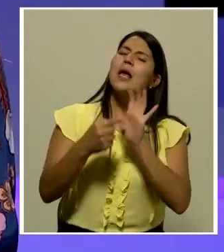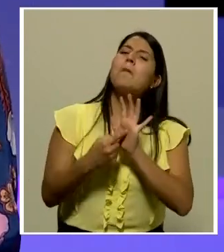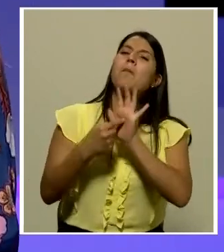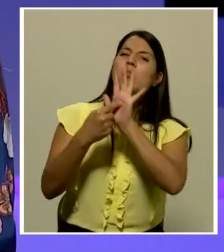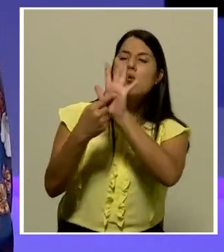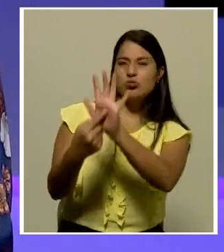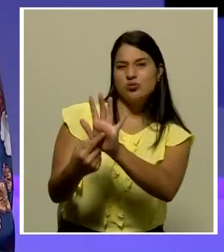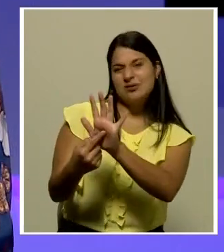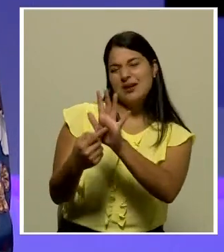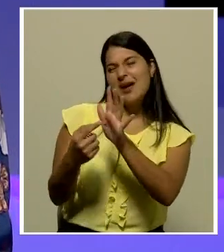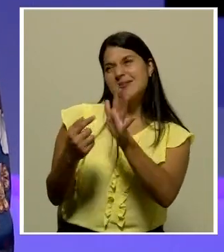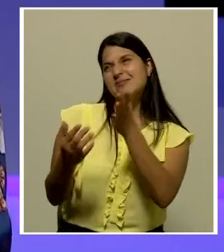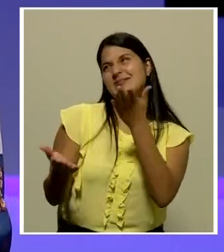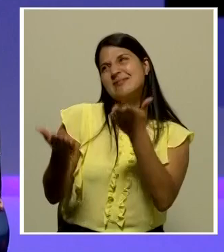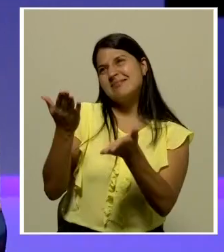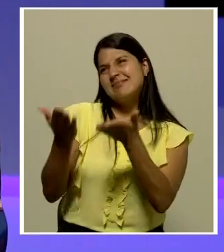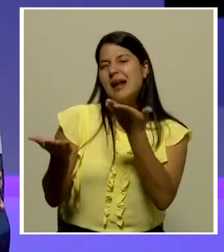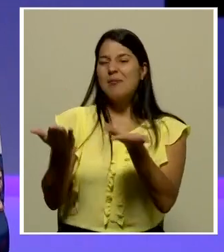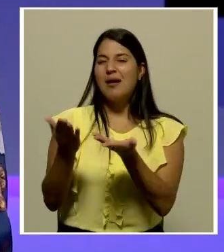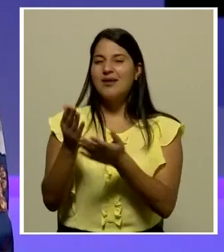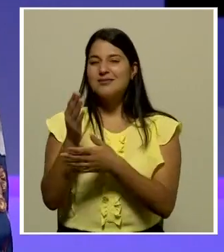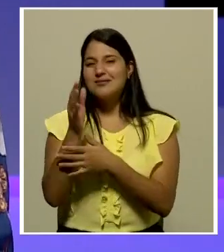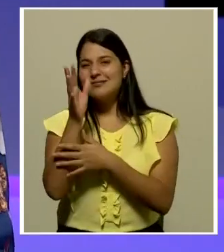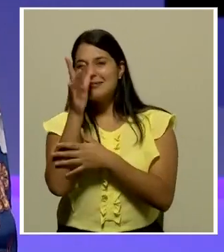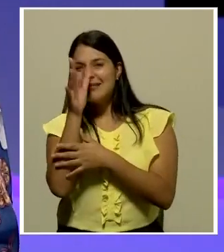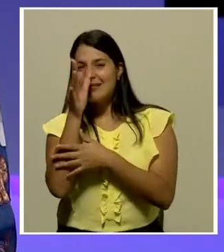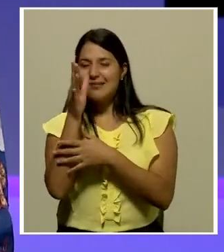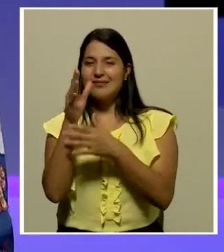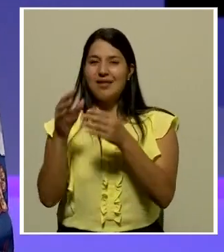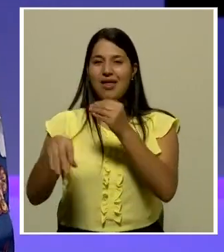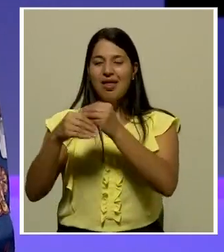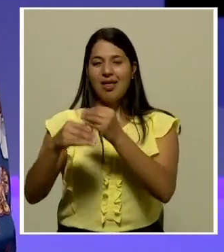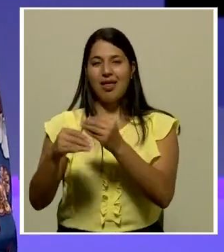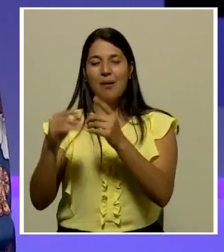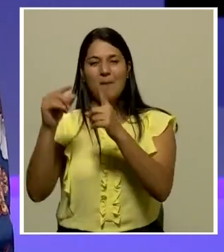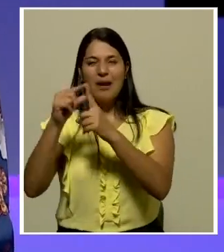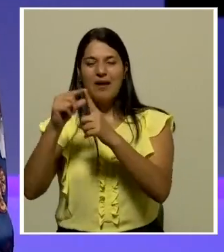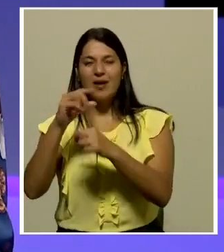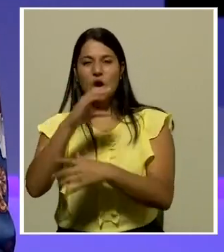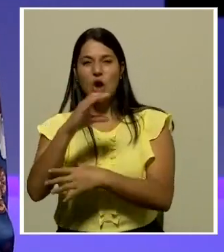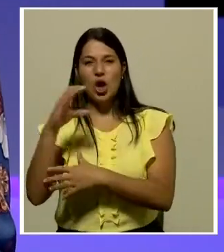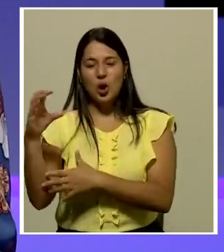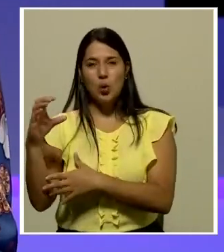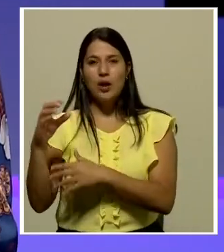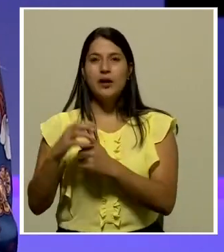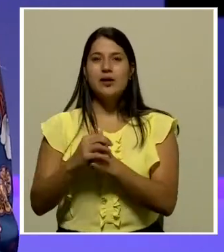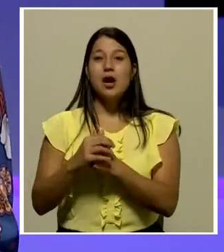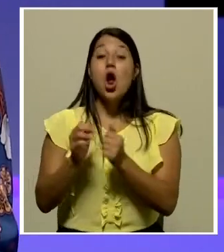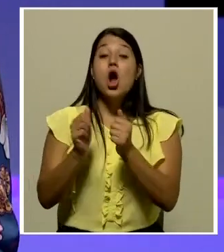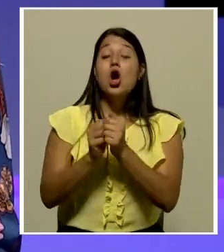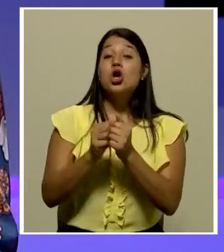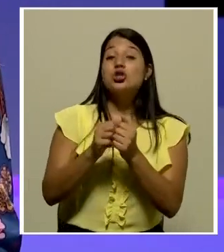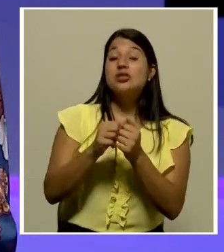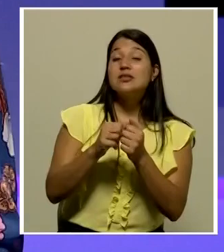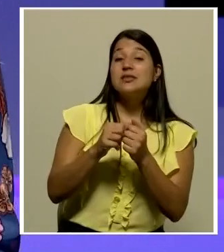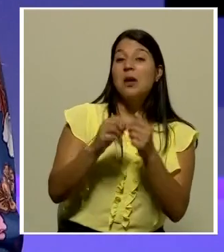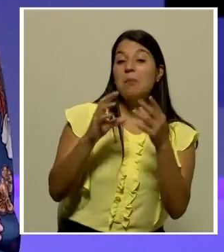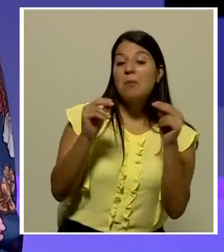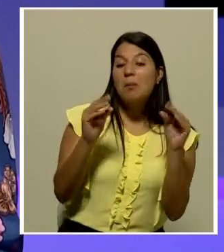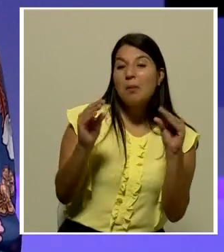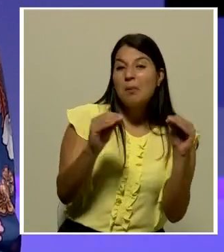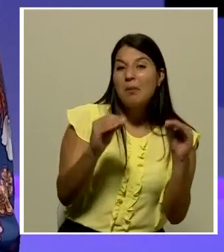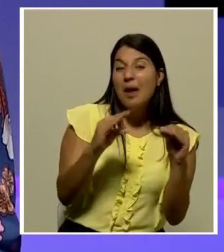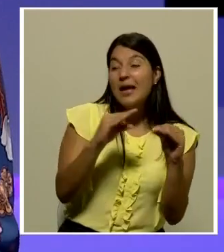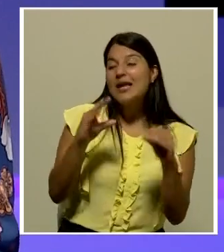tal vez gracioso que puede sonar, que con Chino y Coca-Cola, era que se estaban dando para ese momento, y había